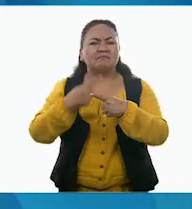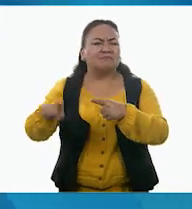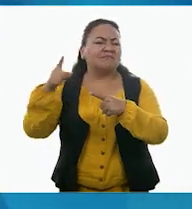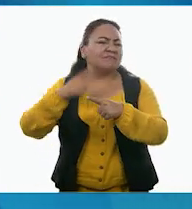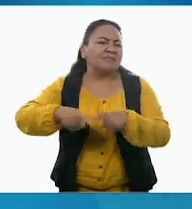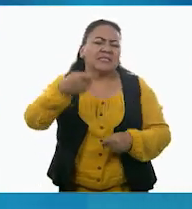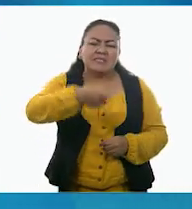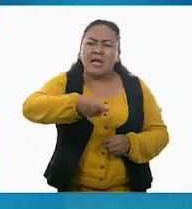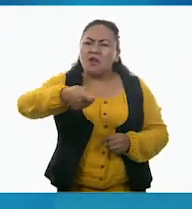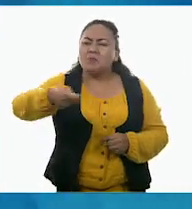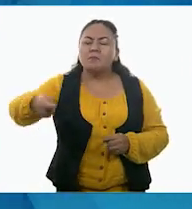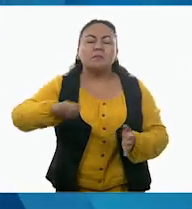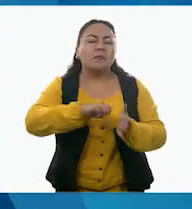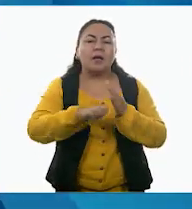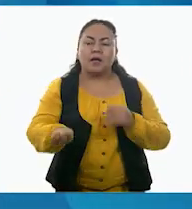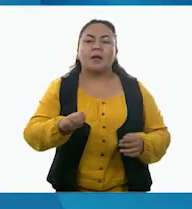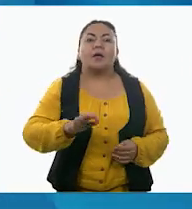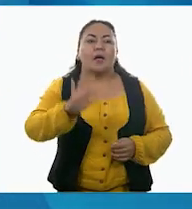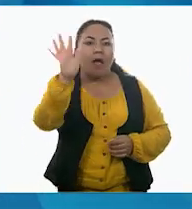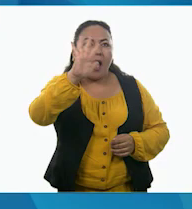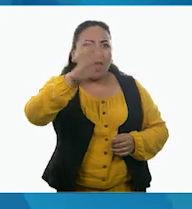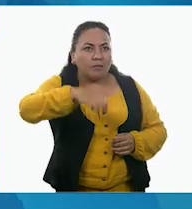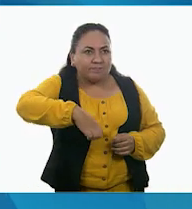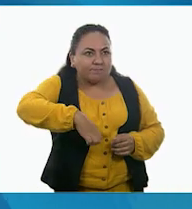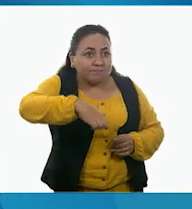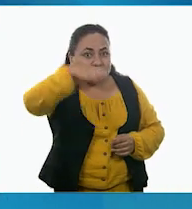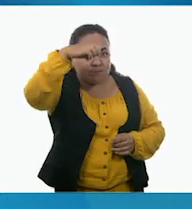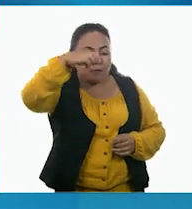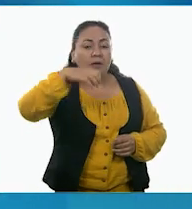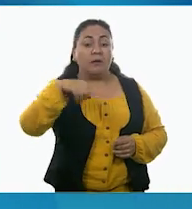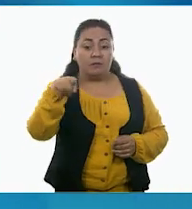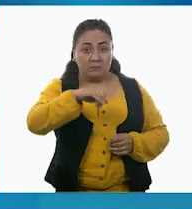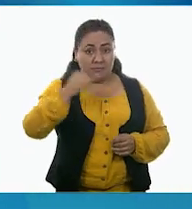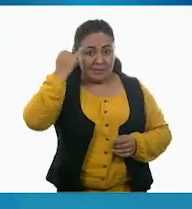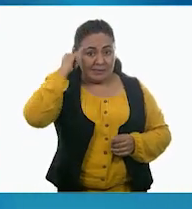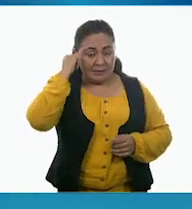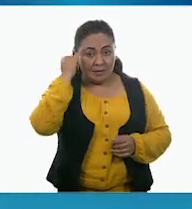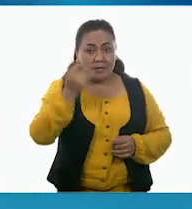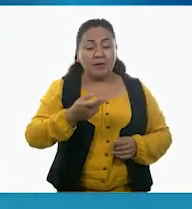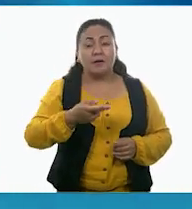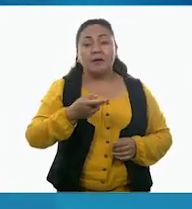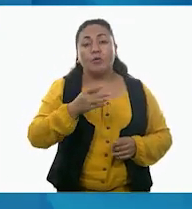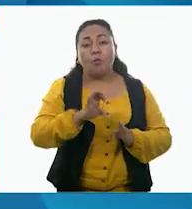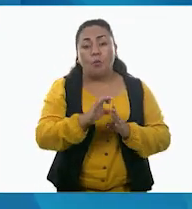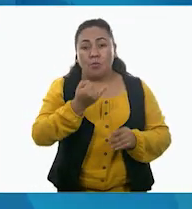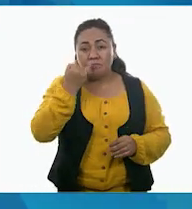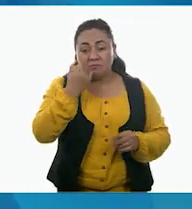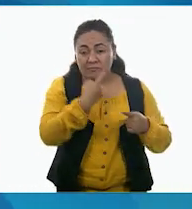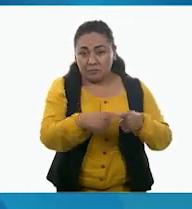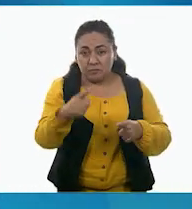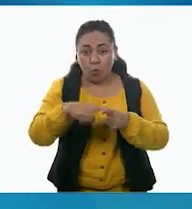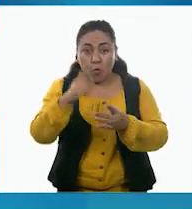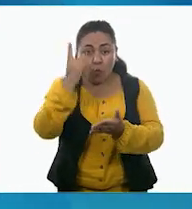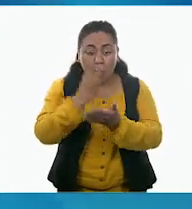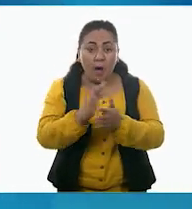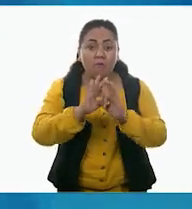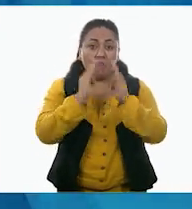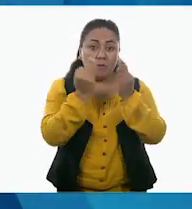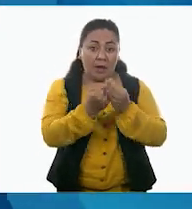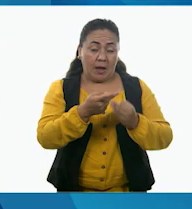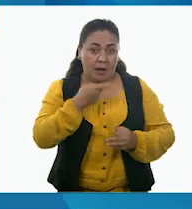ejemplo, los que se usan para saludar a la gente mayor. Las lenguas indígenas no son solo una forma de decir las